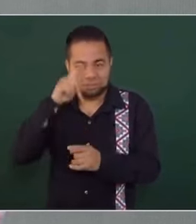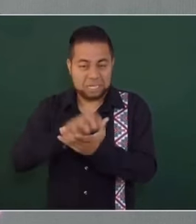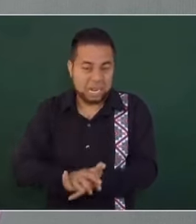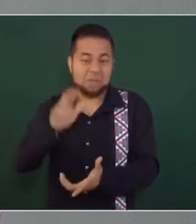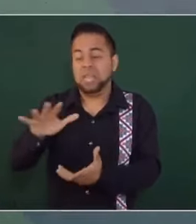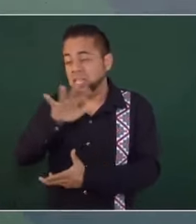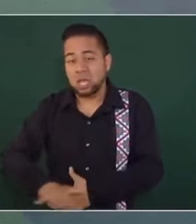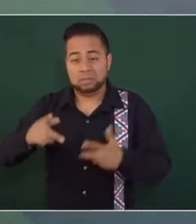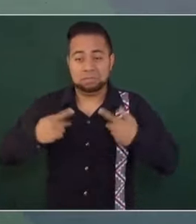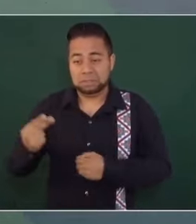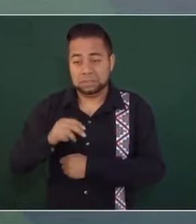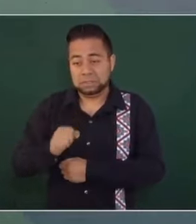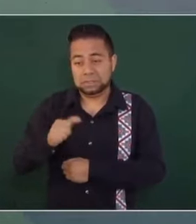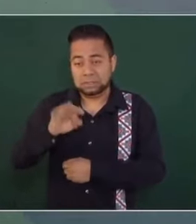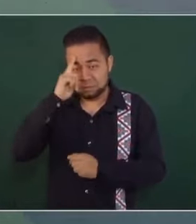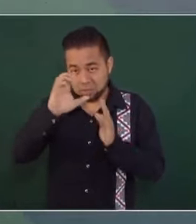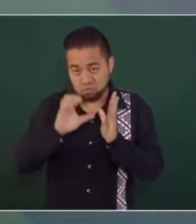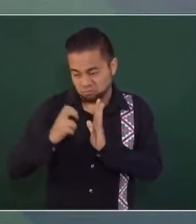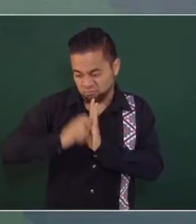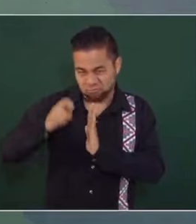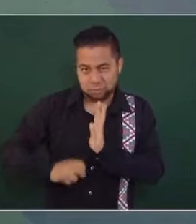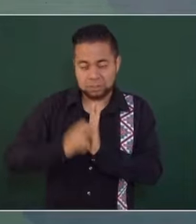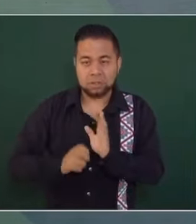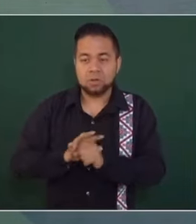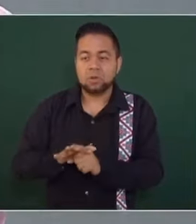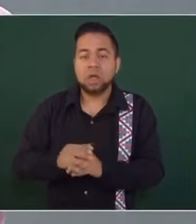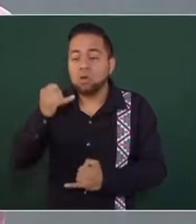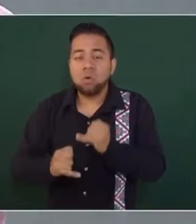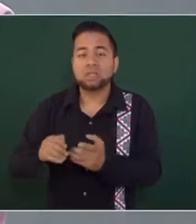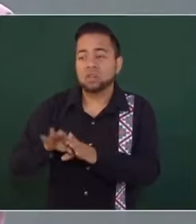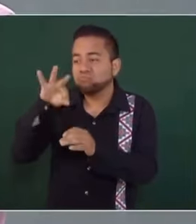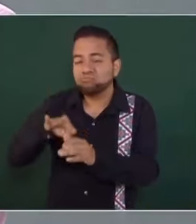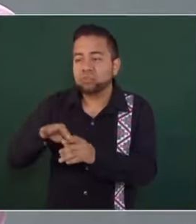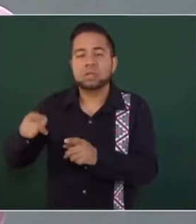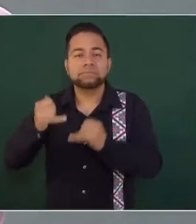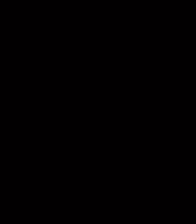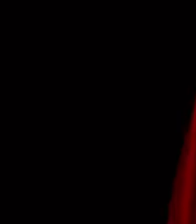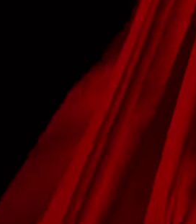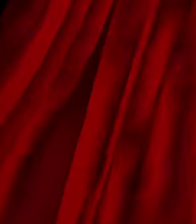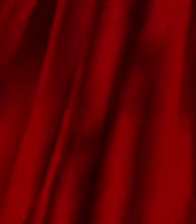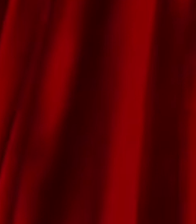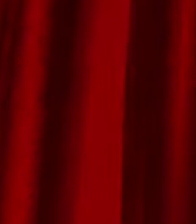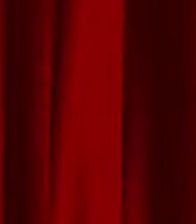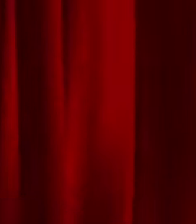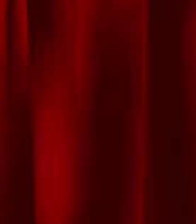mayoría calificada, para poder reformar la Constitución y que se elija a los jueces, a los magistrados y a los ministros.